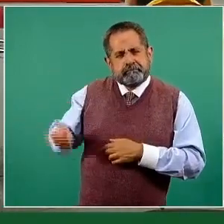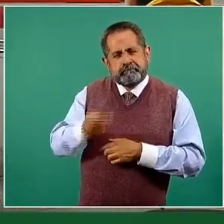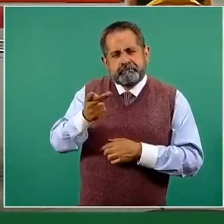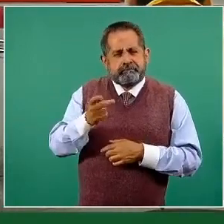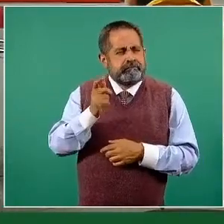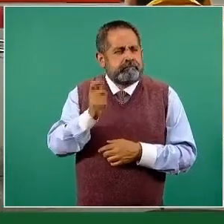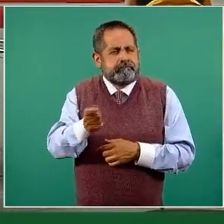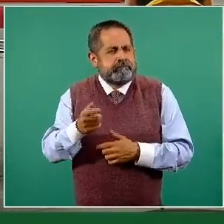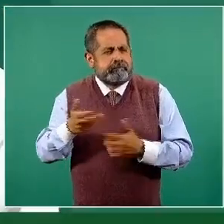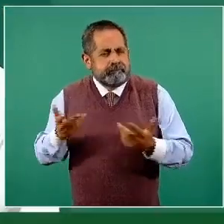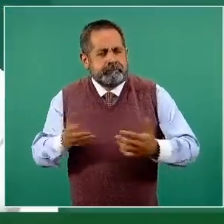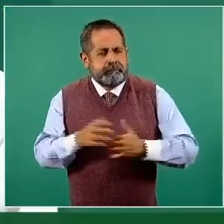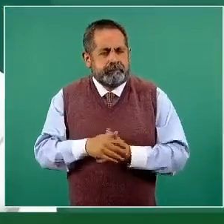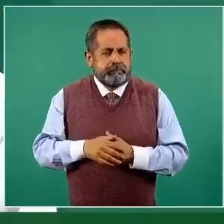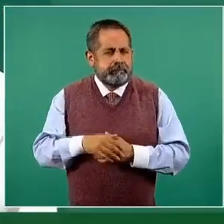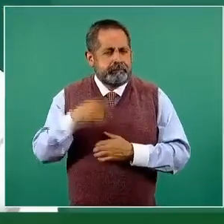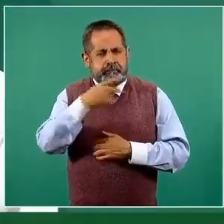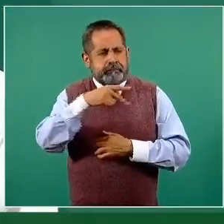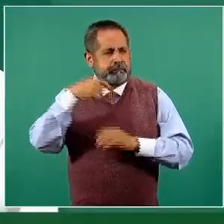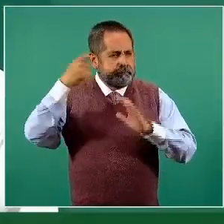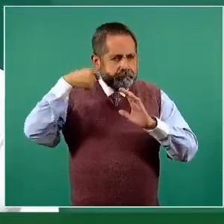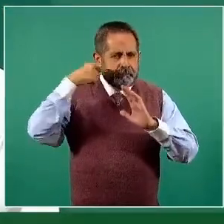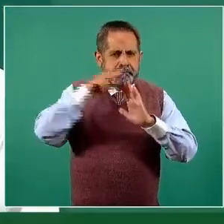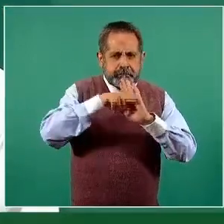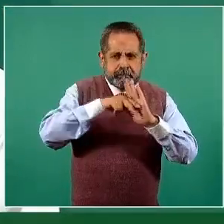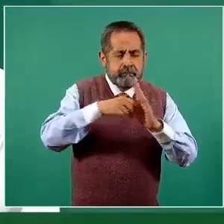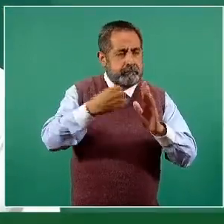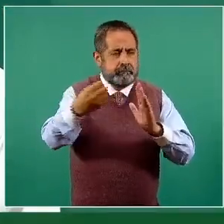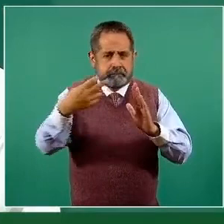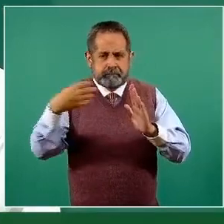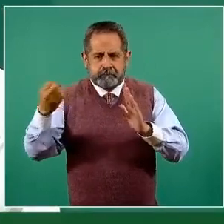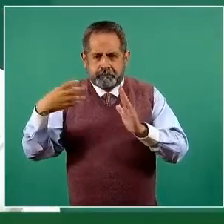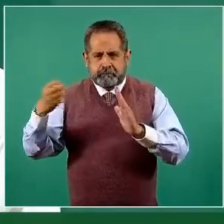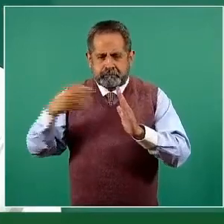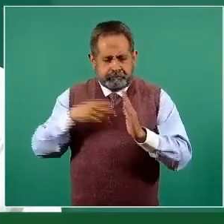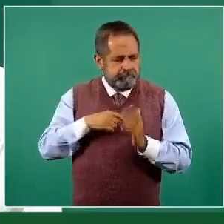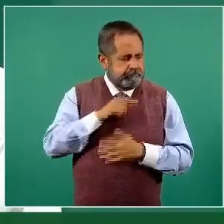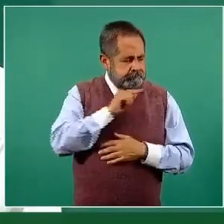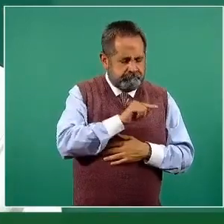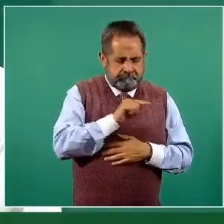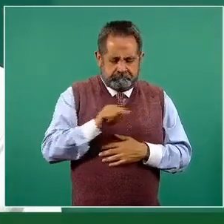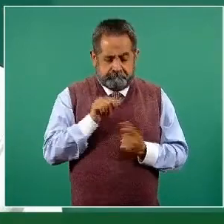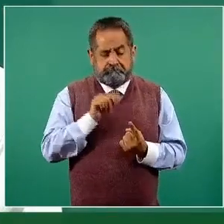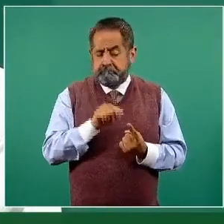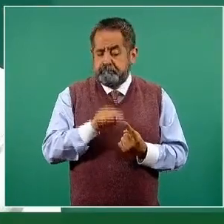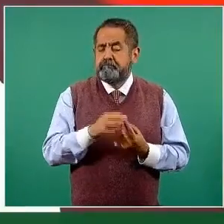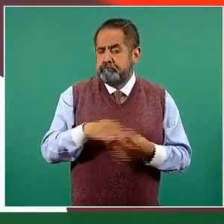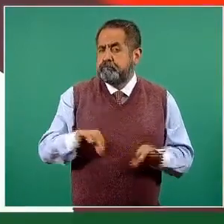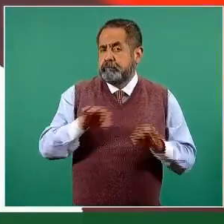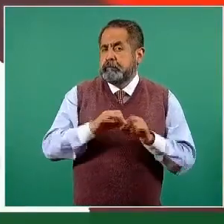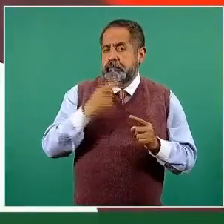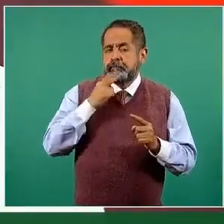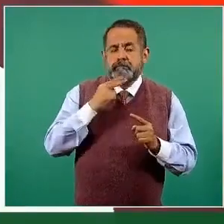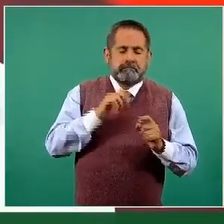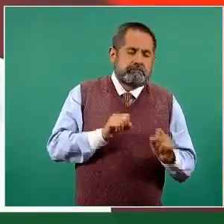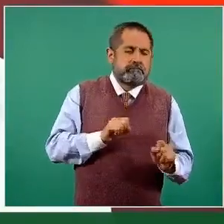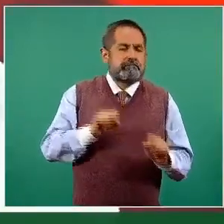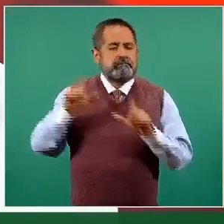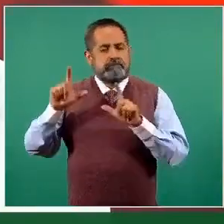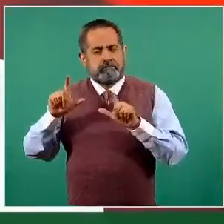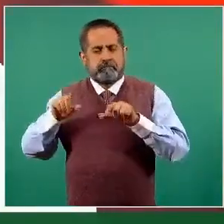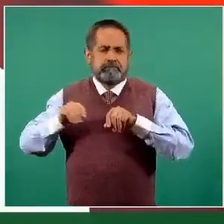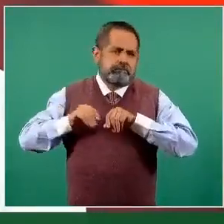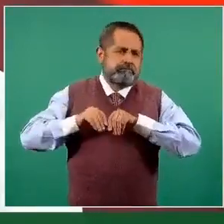hacen las personas, nos mandan sus videos, nos mandan sus audios, y las que consideramos que pueden ser de mayor utilidad pública, que pueden representar